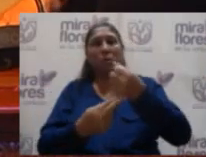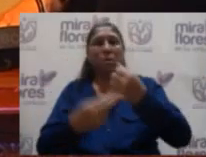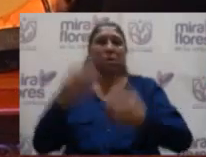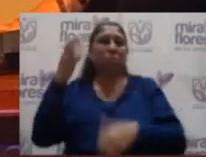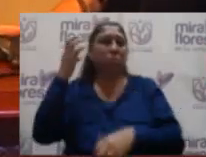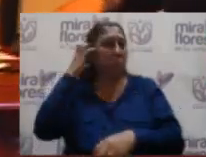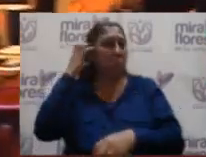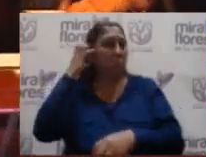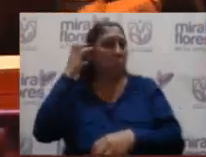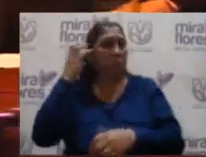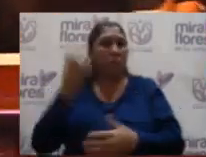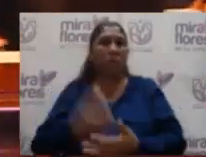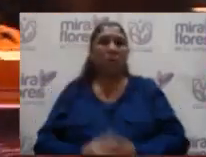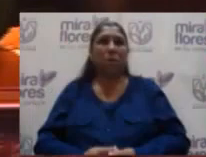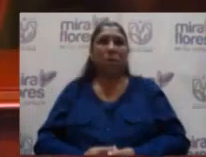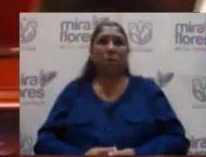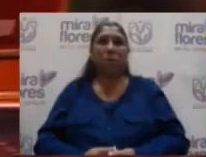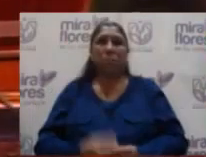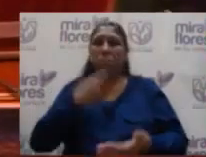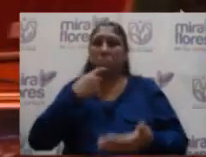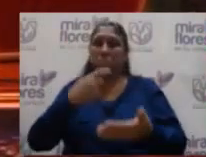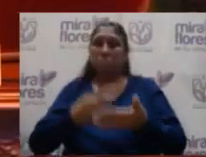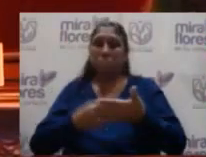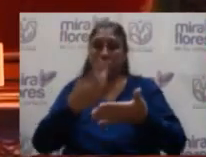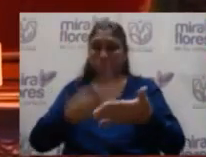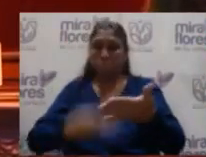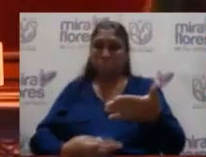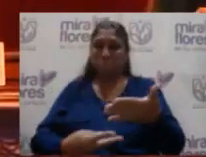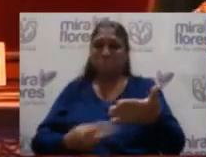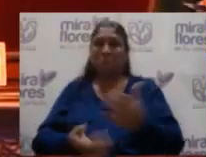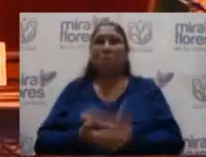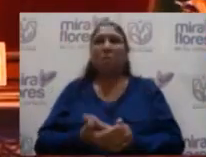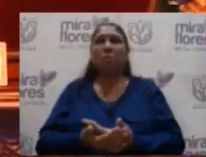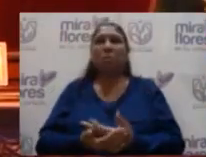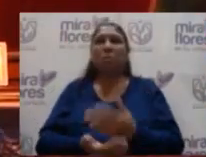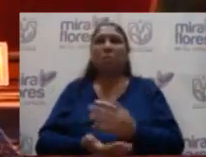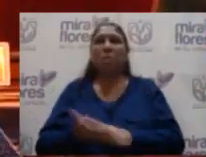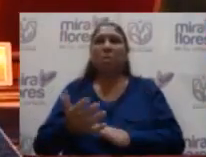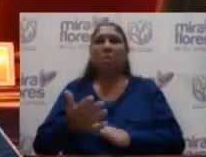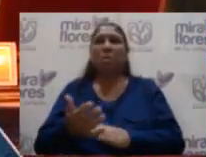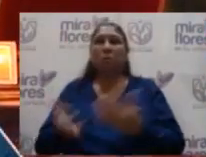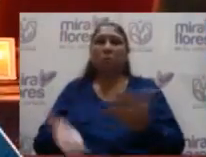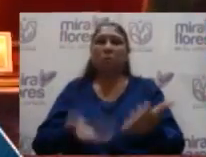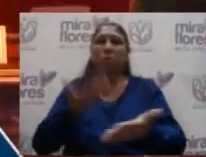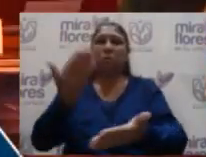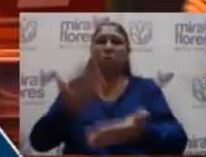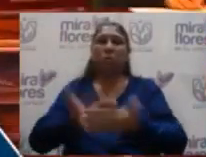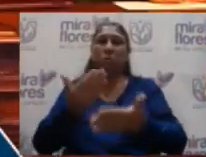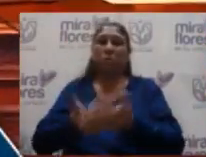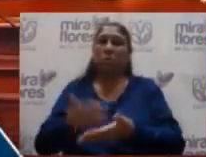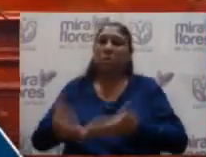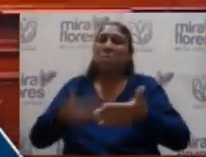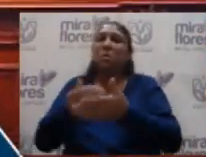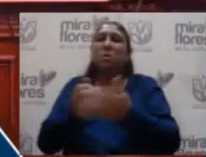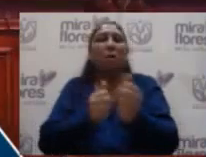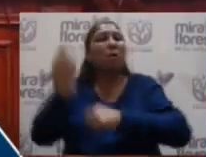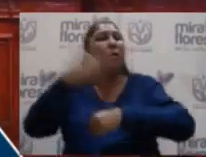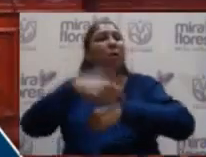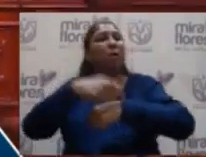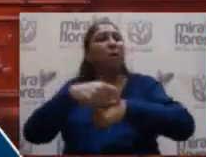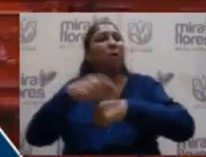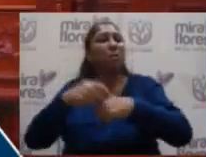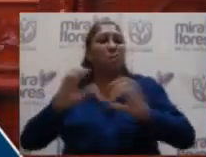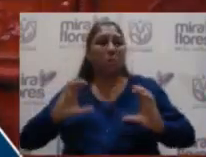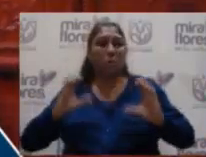Es todo, señor alcalde. Bien, teniendo esto en despacho, vamos a proceder a someter, si esto pasa a la orden del día, aquellos miembros del Consejo